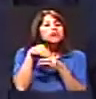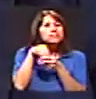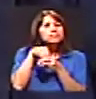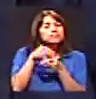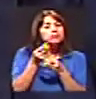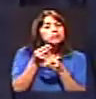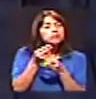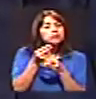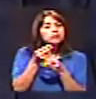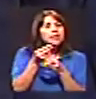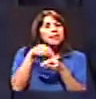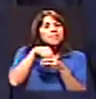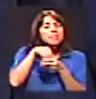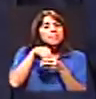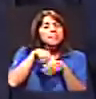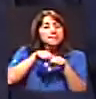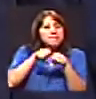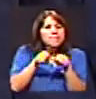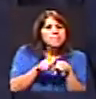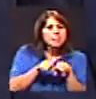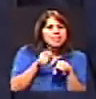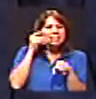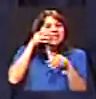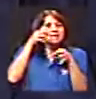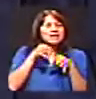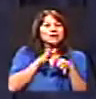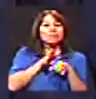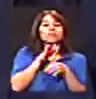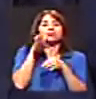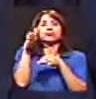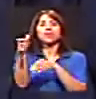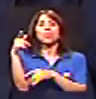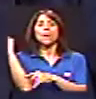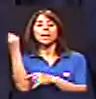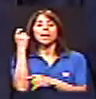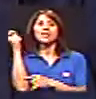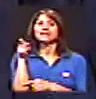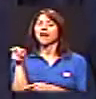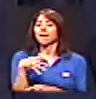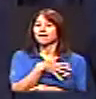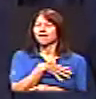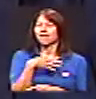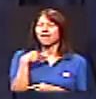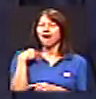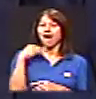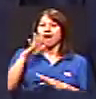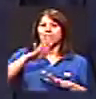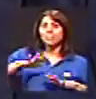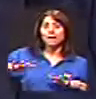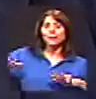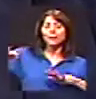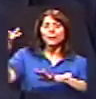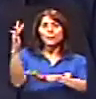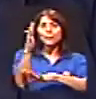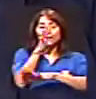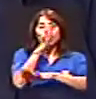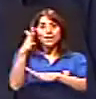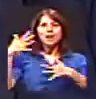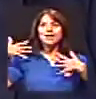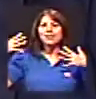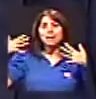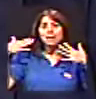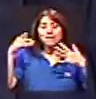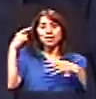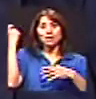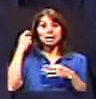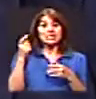para Guanacaste. A él le encanta el campo, le encanta el clima de Guanacaste, y adquirió primero varias tierras